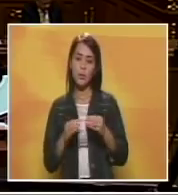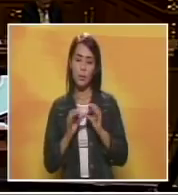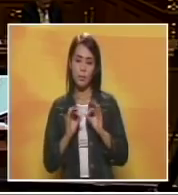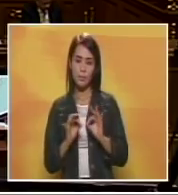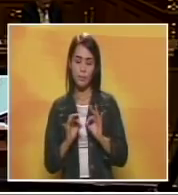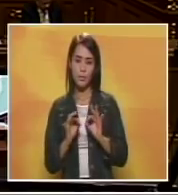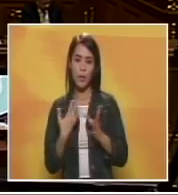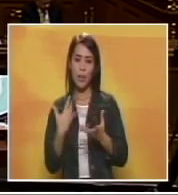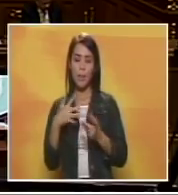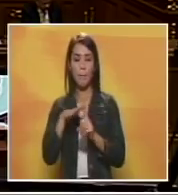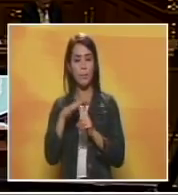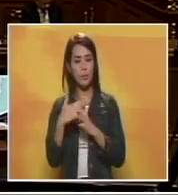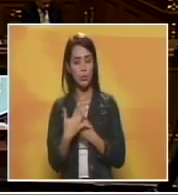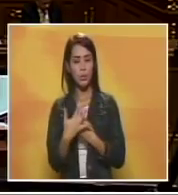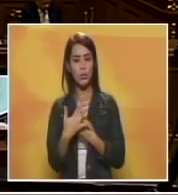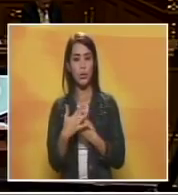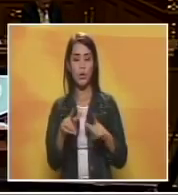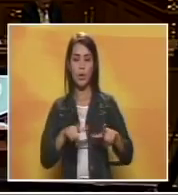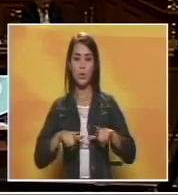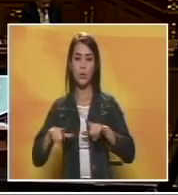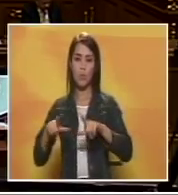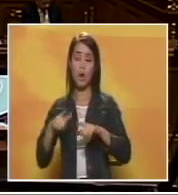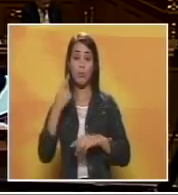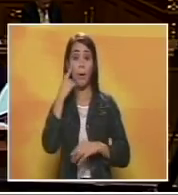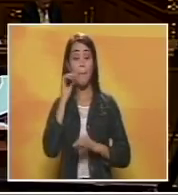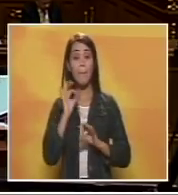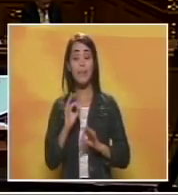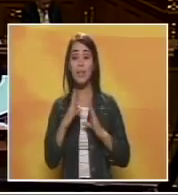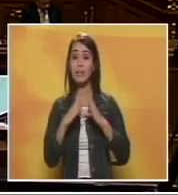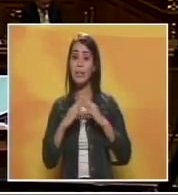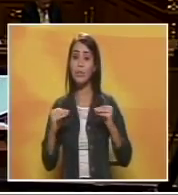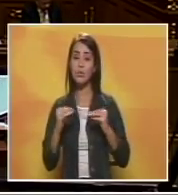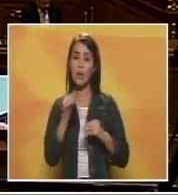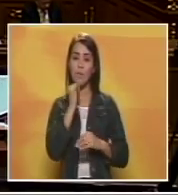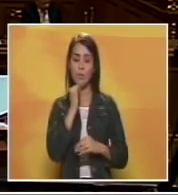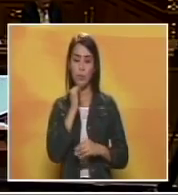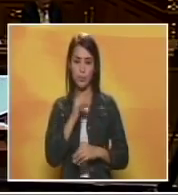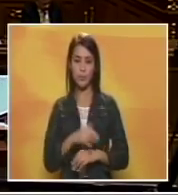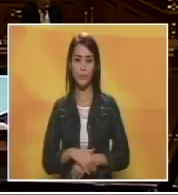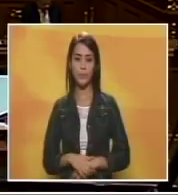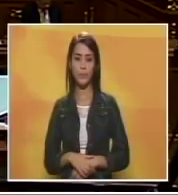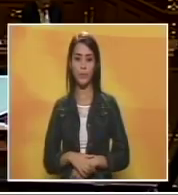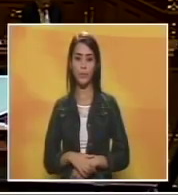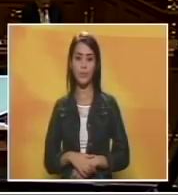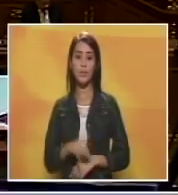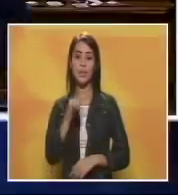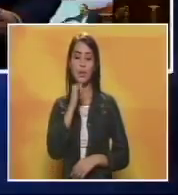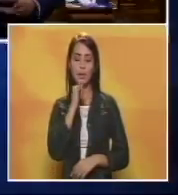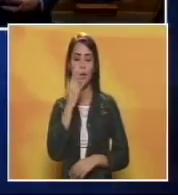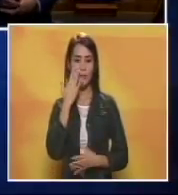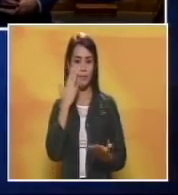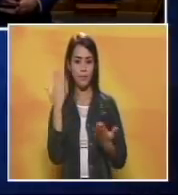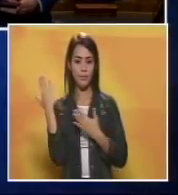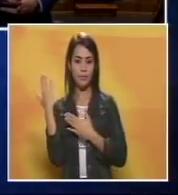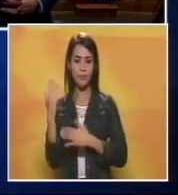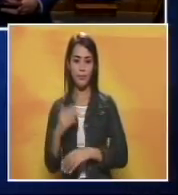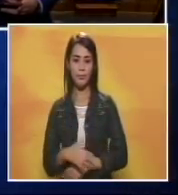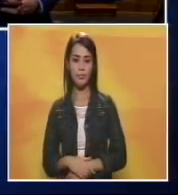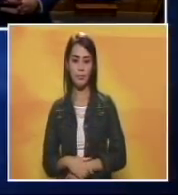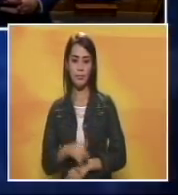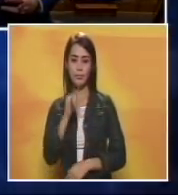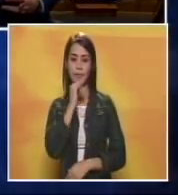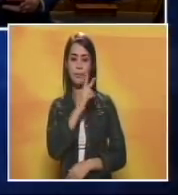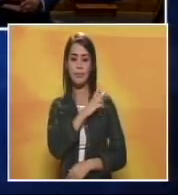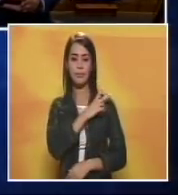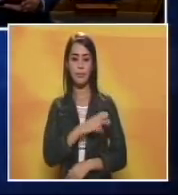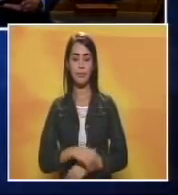crisis del sector eléctrico. Nosotros vamos a estar muy pendientes y todos los detalles se los llevaremos a ustedes en la emisión estelar. Por ahora continúen ustedes con más en